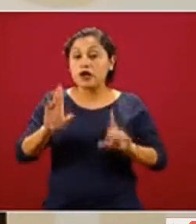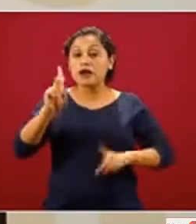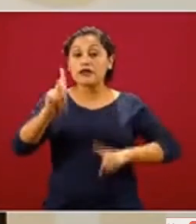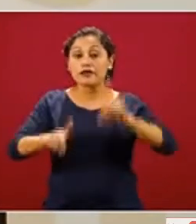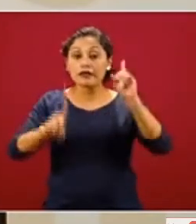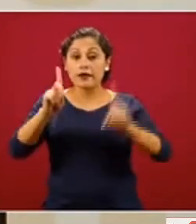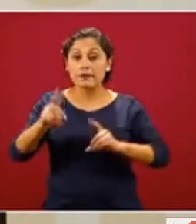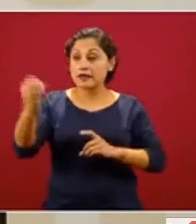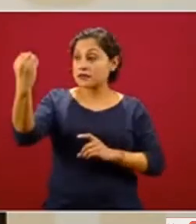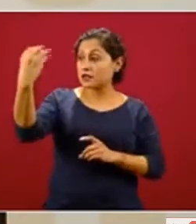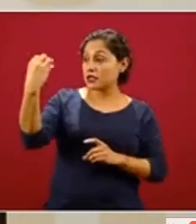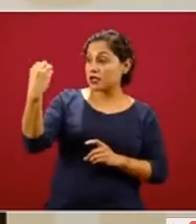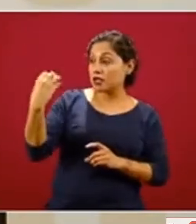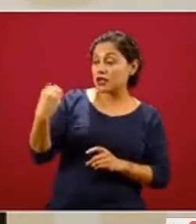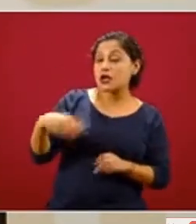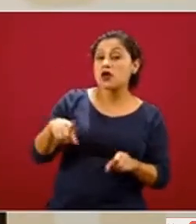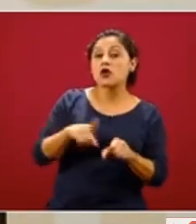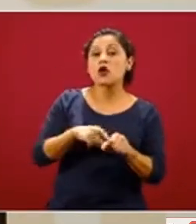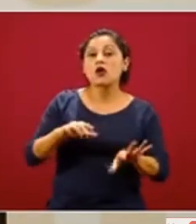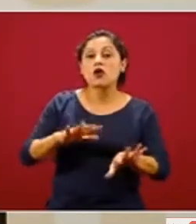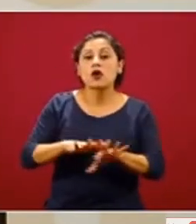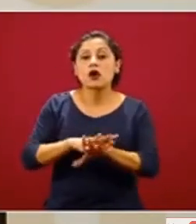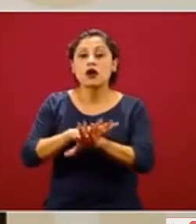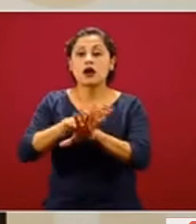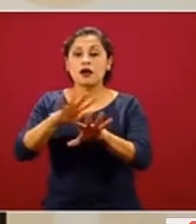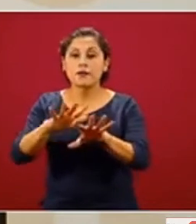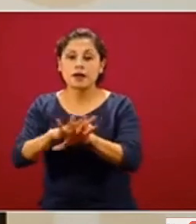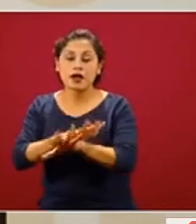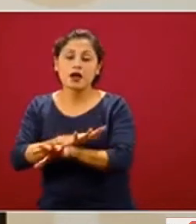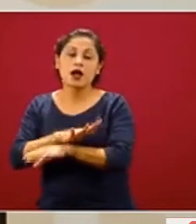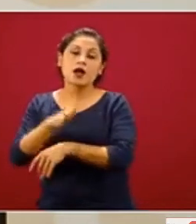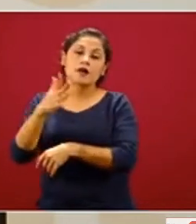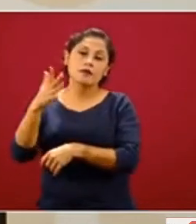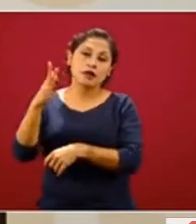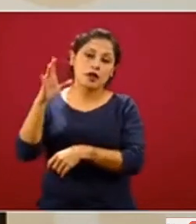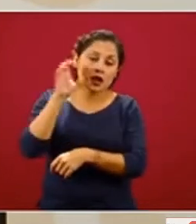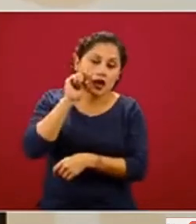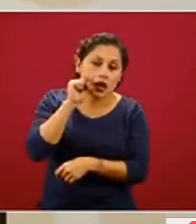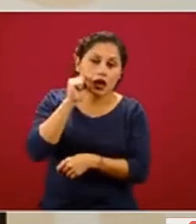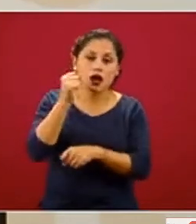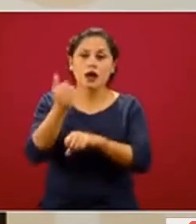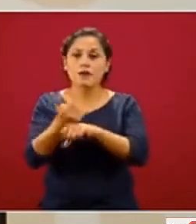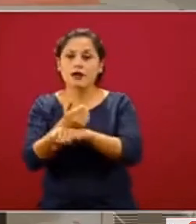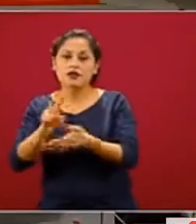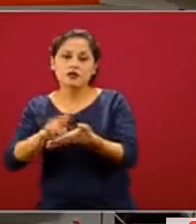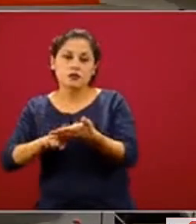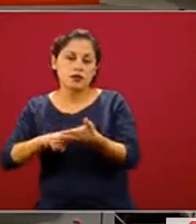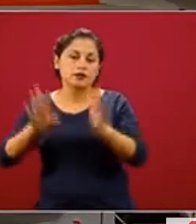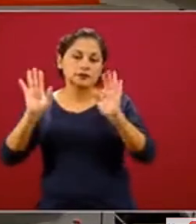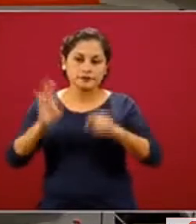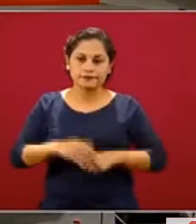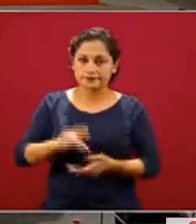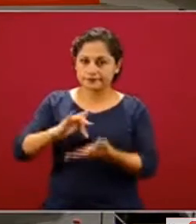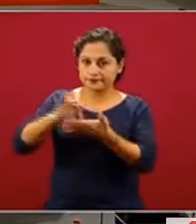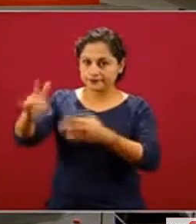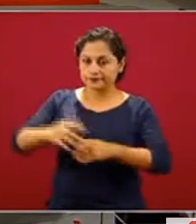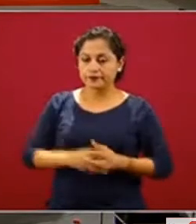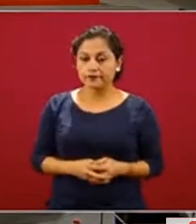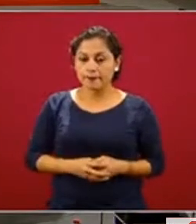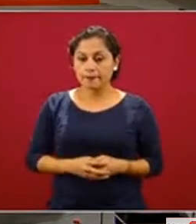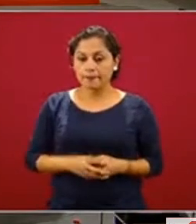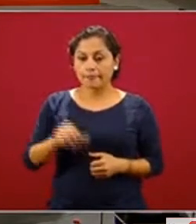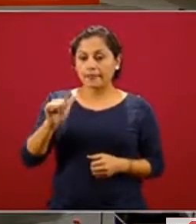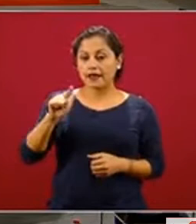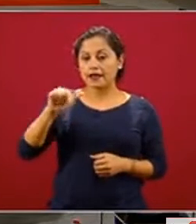pasar a color naranja, amarillo, verde y eventualmente se mantenga ahí. Gracias. Muchas gracias. Alejandro, por favor, si nos da